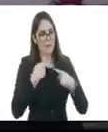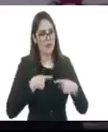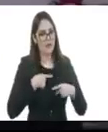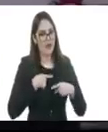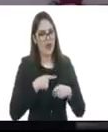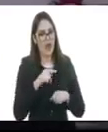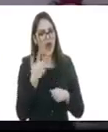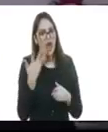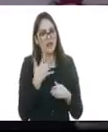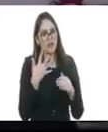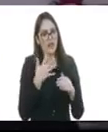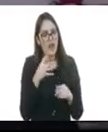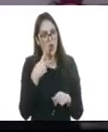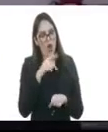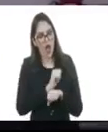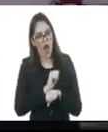Nashin.